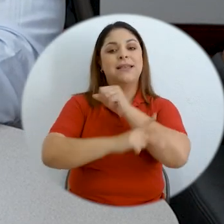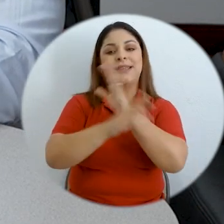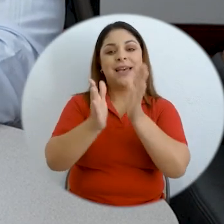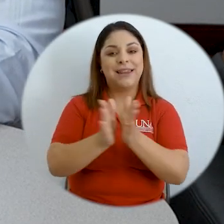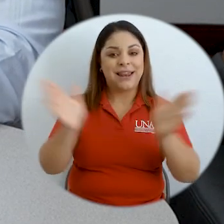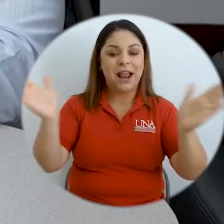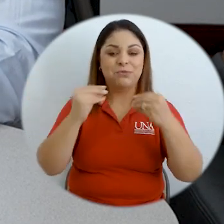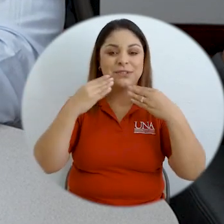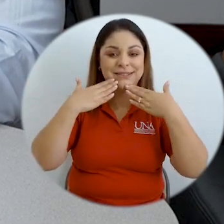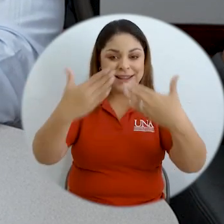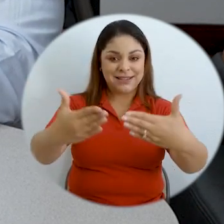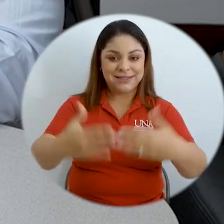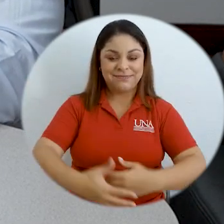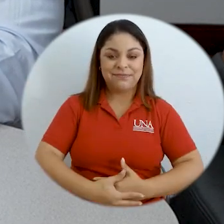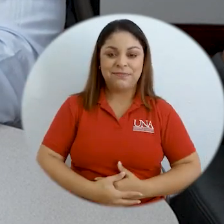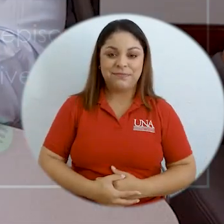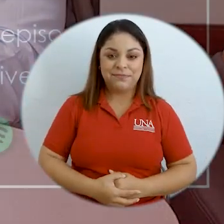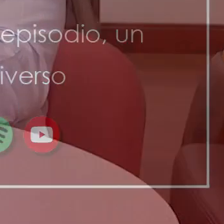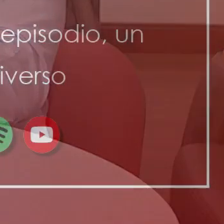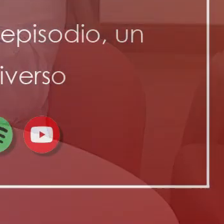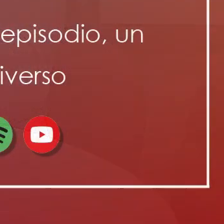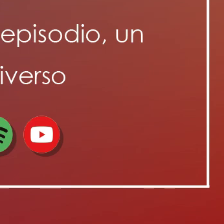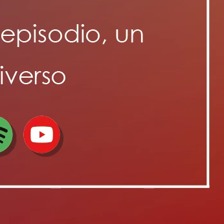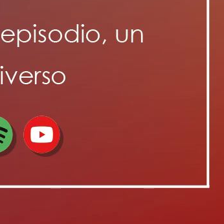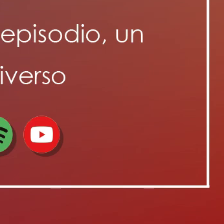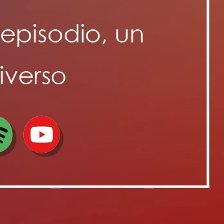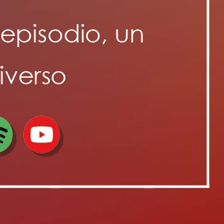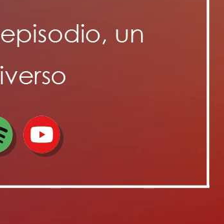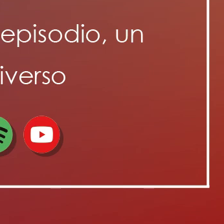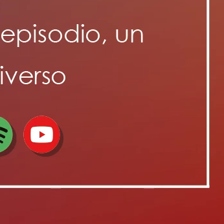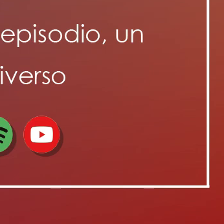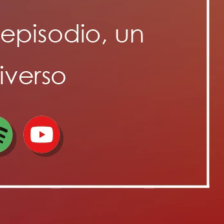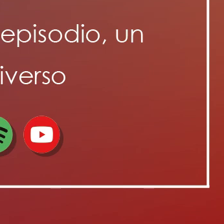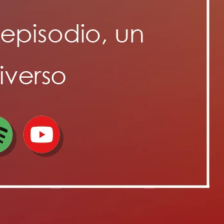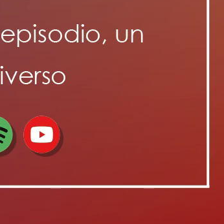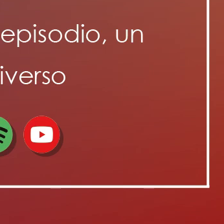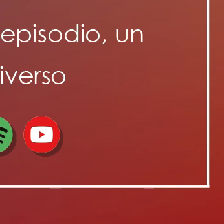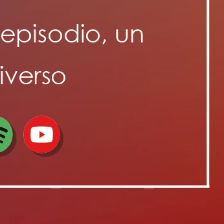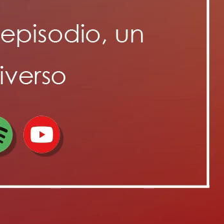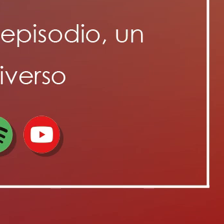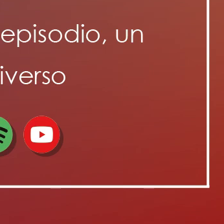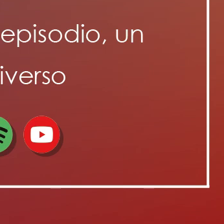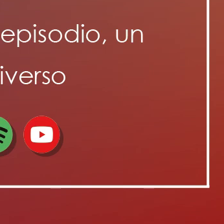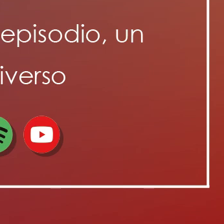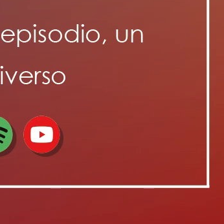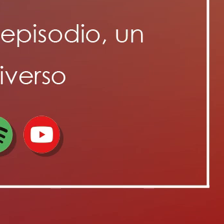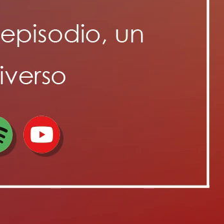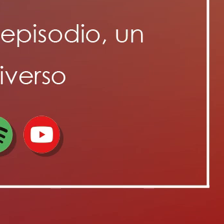país en general. Muchísimas gracias. Cuentas y Cuentos.